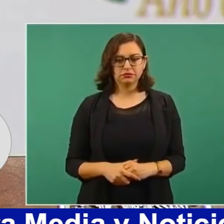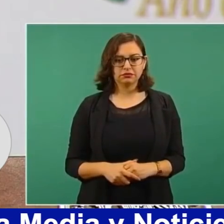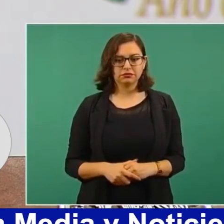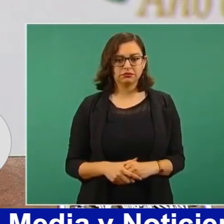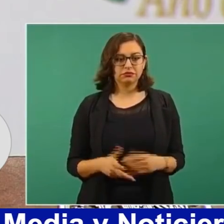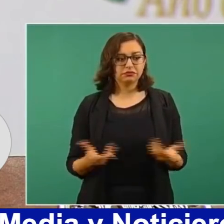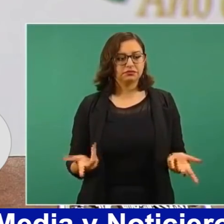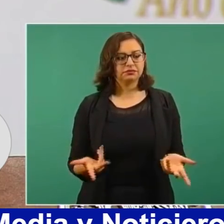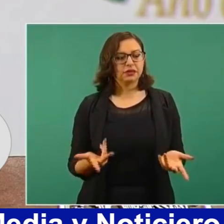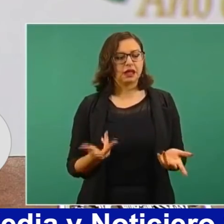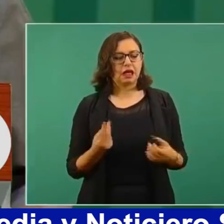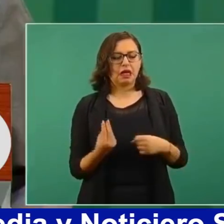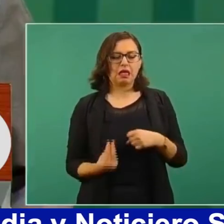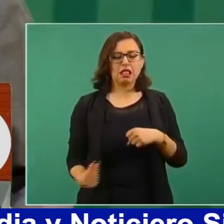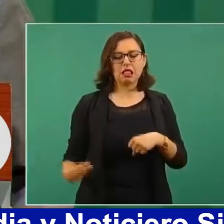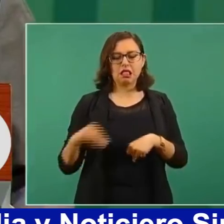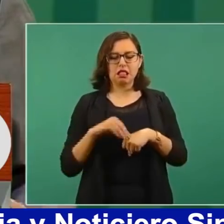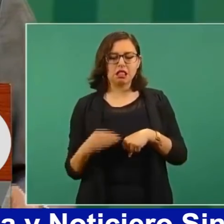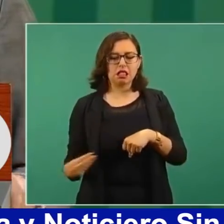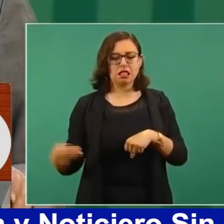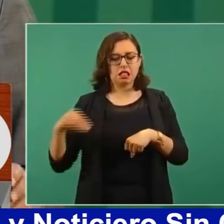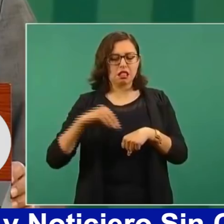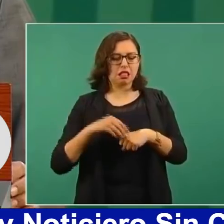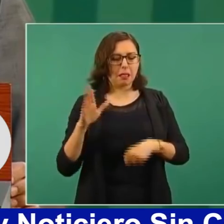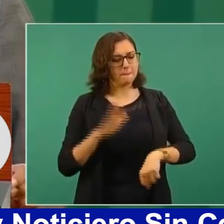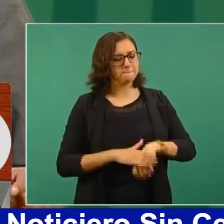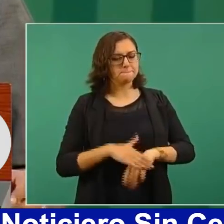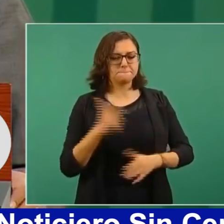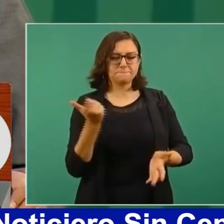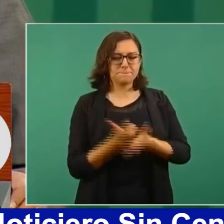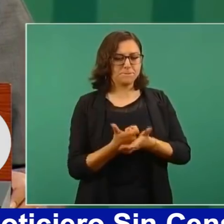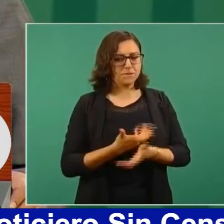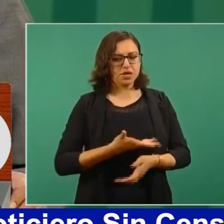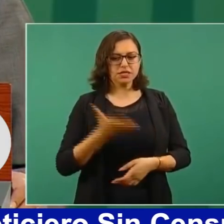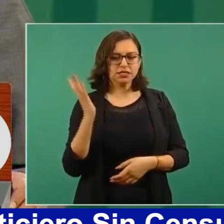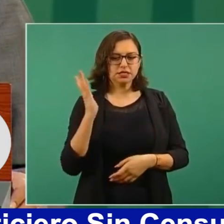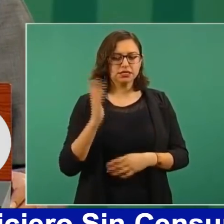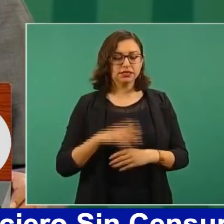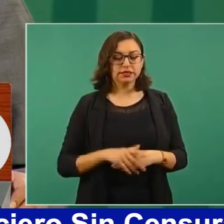o cobrar más por una obra.